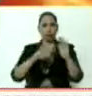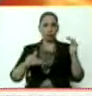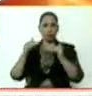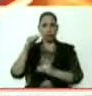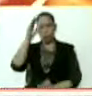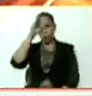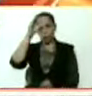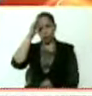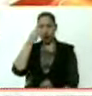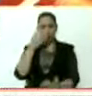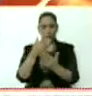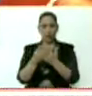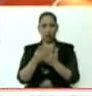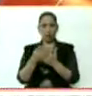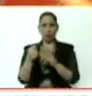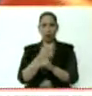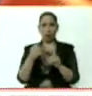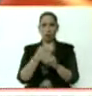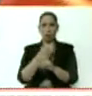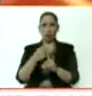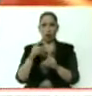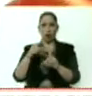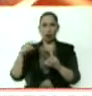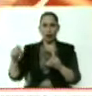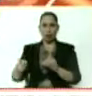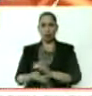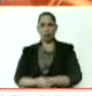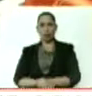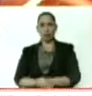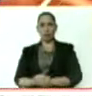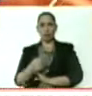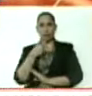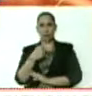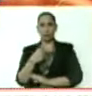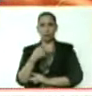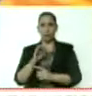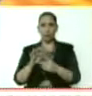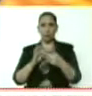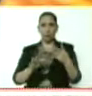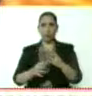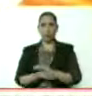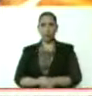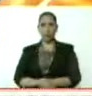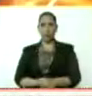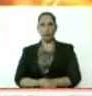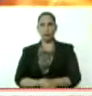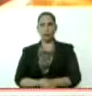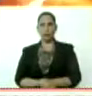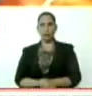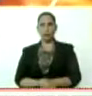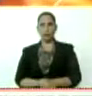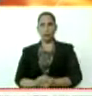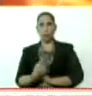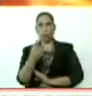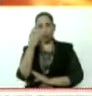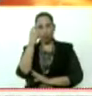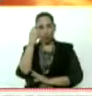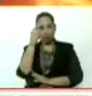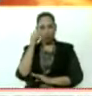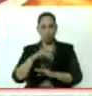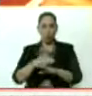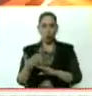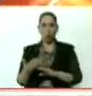a la agresión eléctrica, se han establecido unos protocolos de seguridad que han funcionado, que como tú bien dices, duró apenas un día,